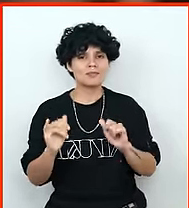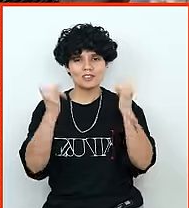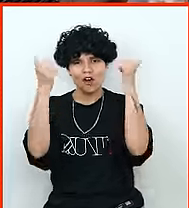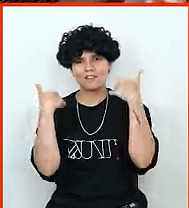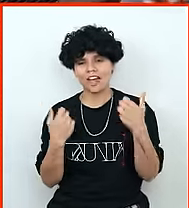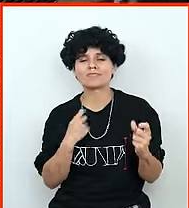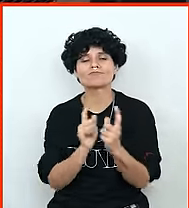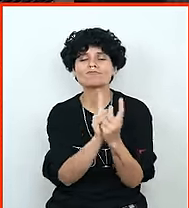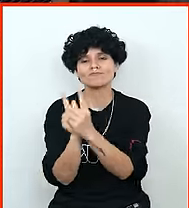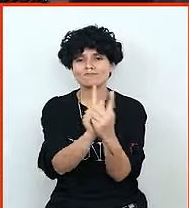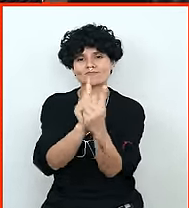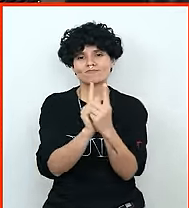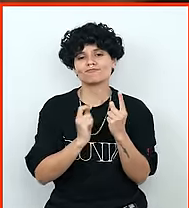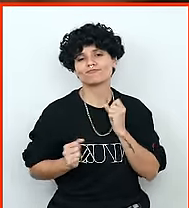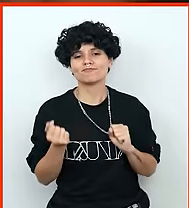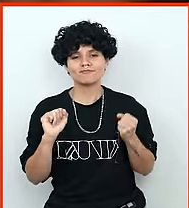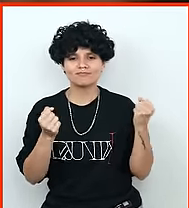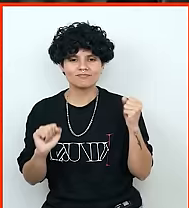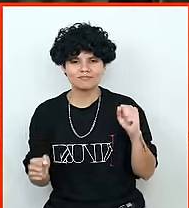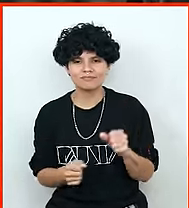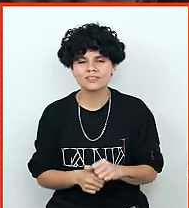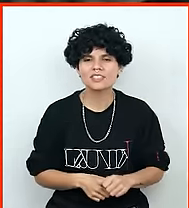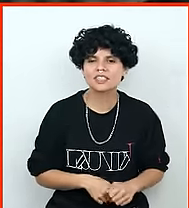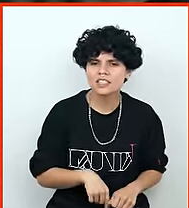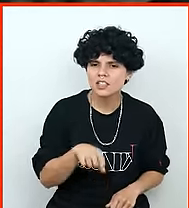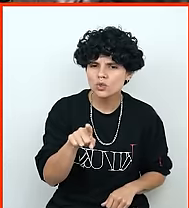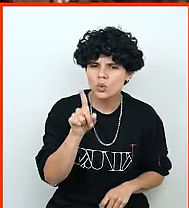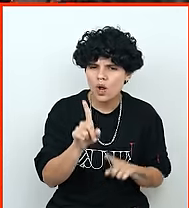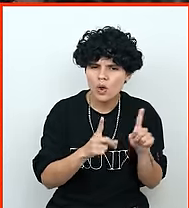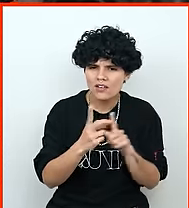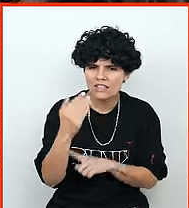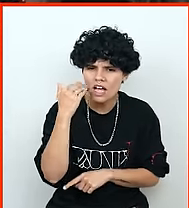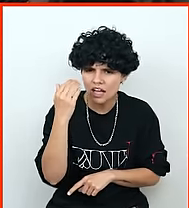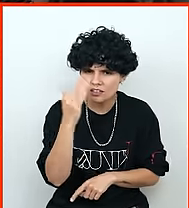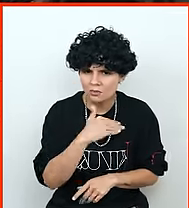que todo bien. Oye, ahí está el borde de la muerte.